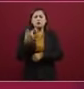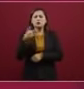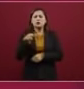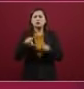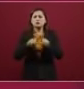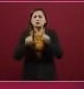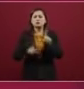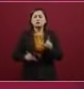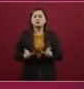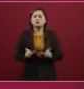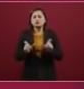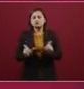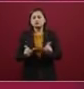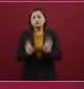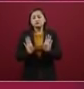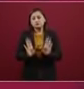de,